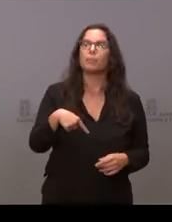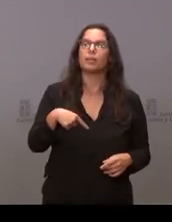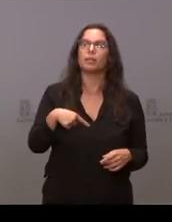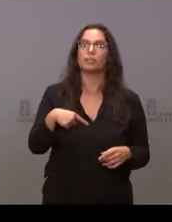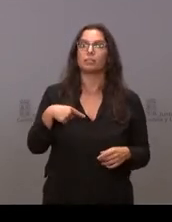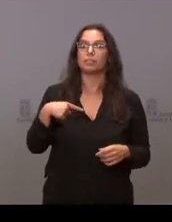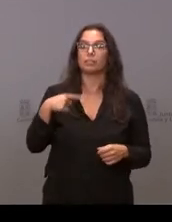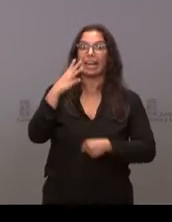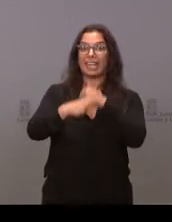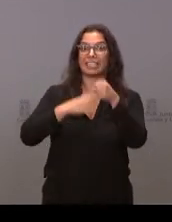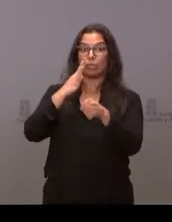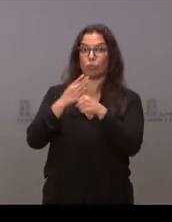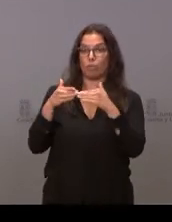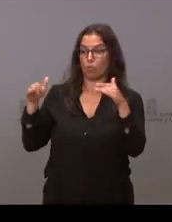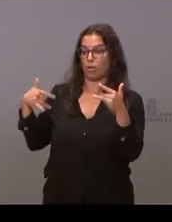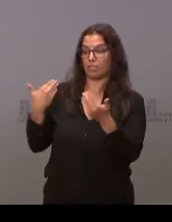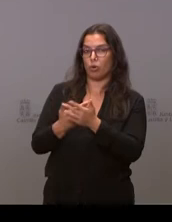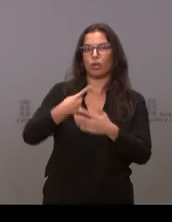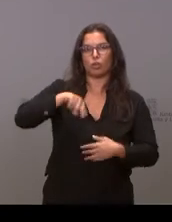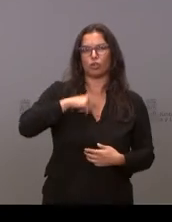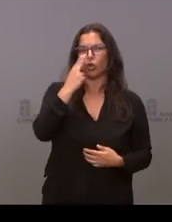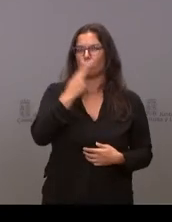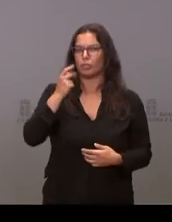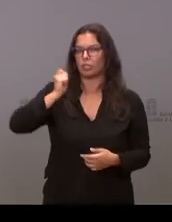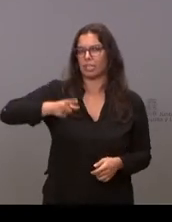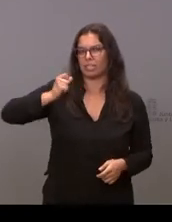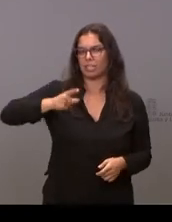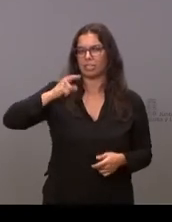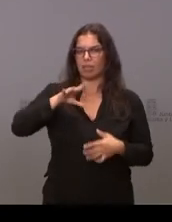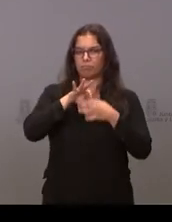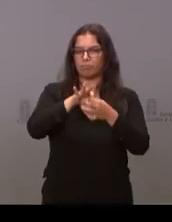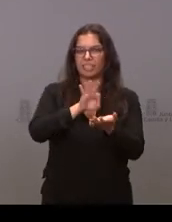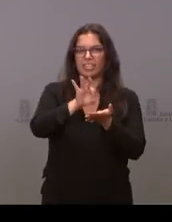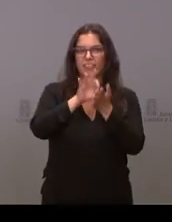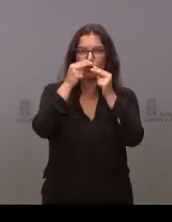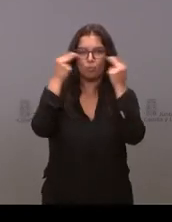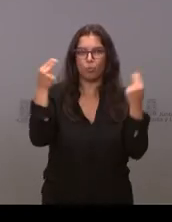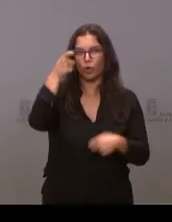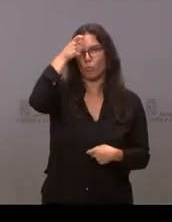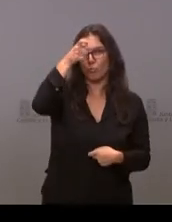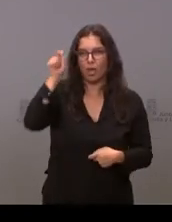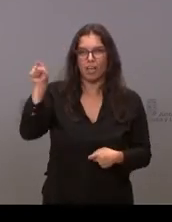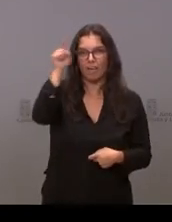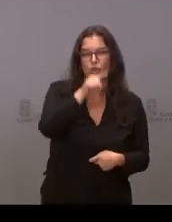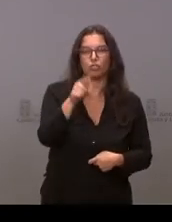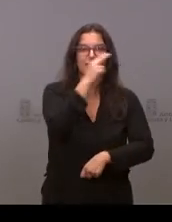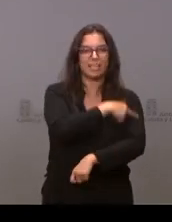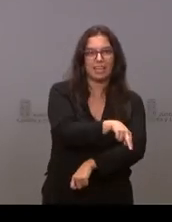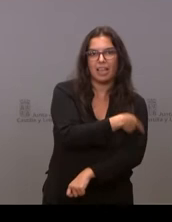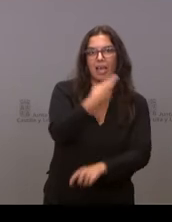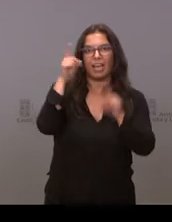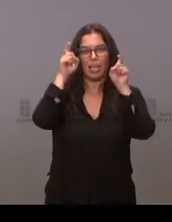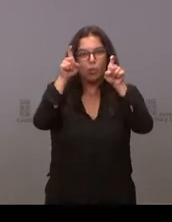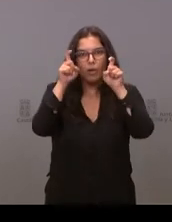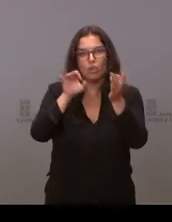esta legislatura en nuestro compromiso con los servicios públicos en el mundo rural, en la sanidad, en la educación, en los servicios